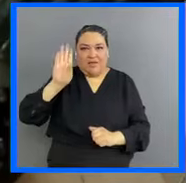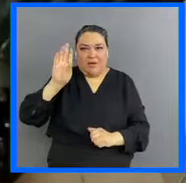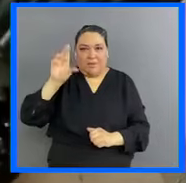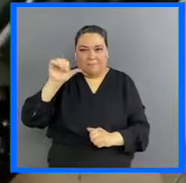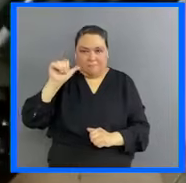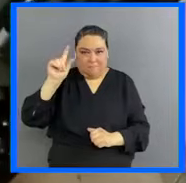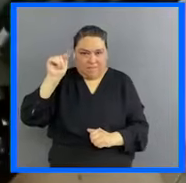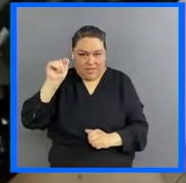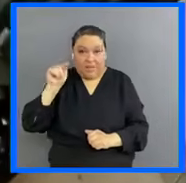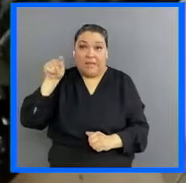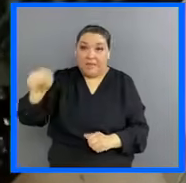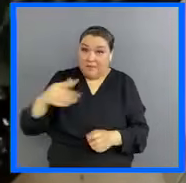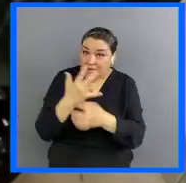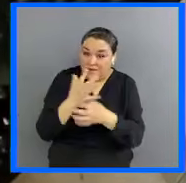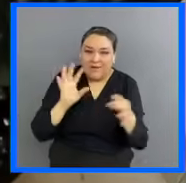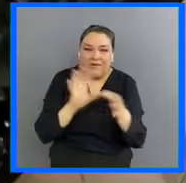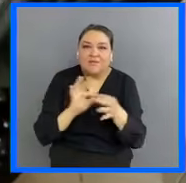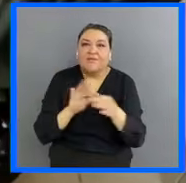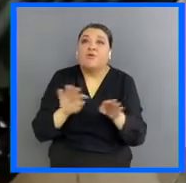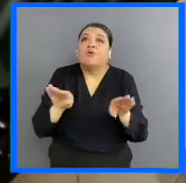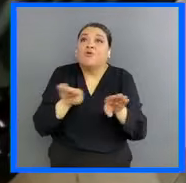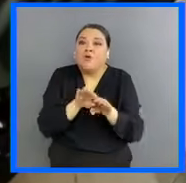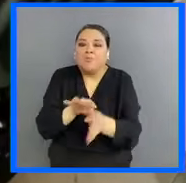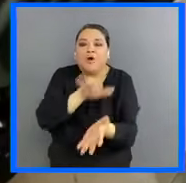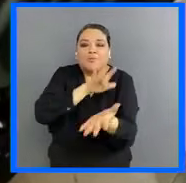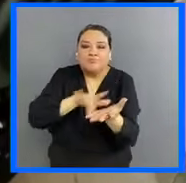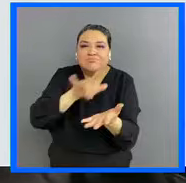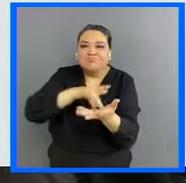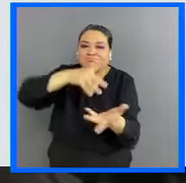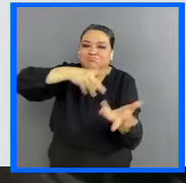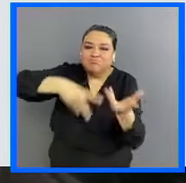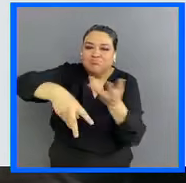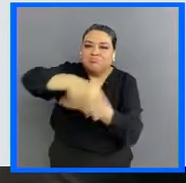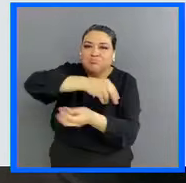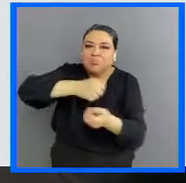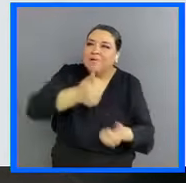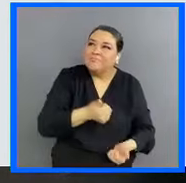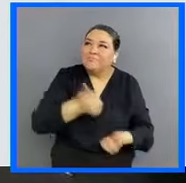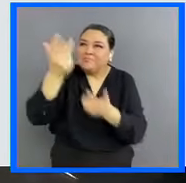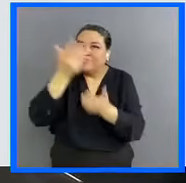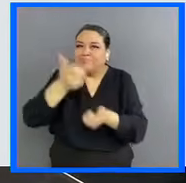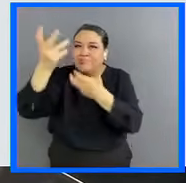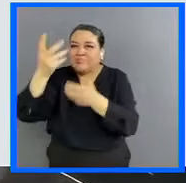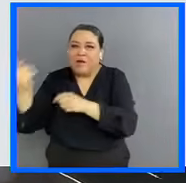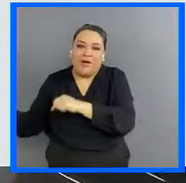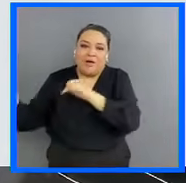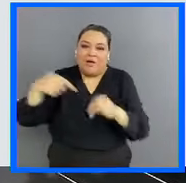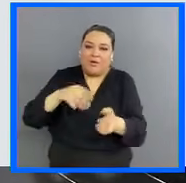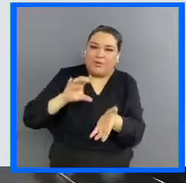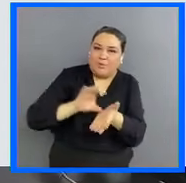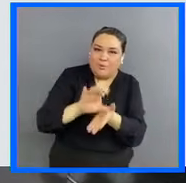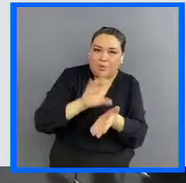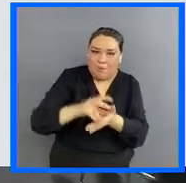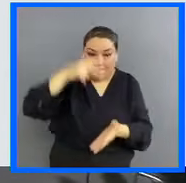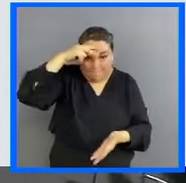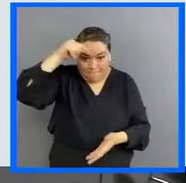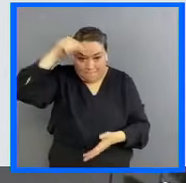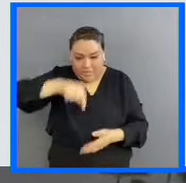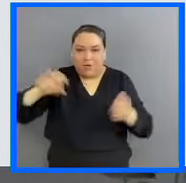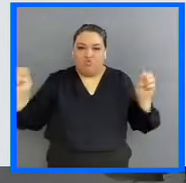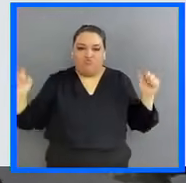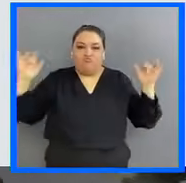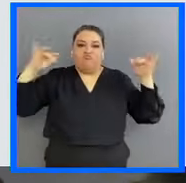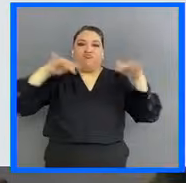debe gracias al crecimiento sostenido de las exportaciones y a la confirmación de México como sede del Foro de Cooperación